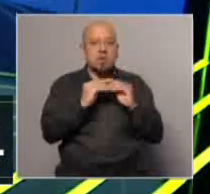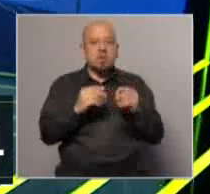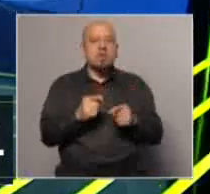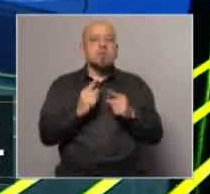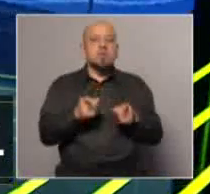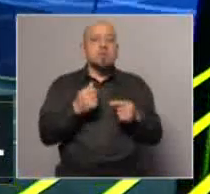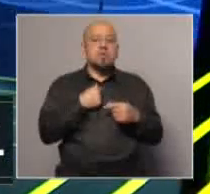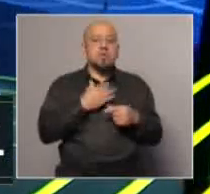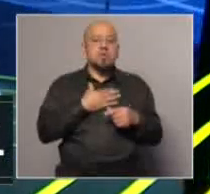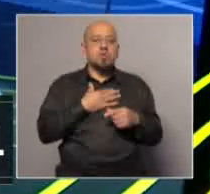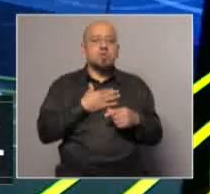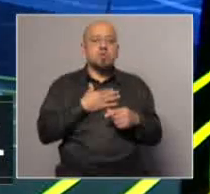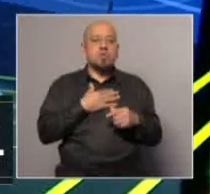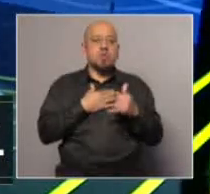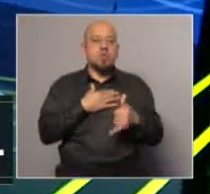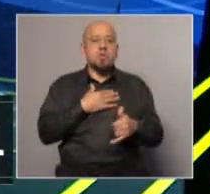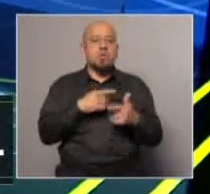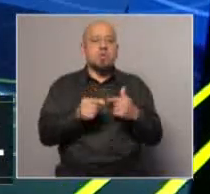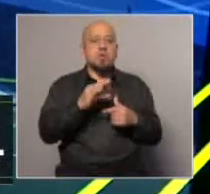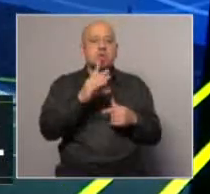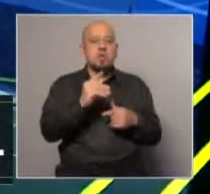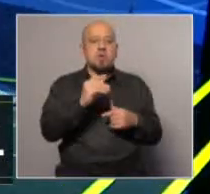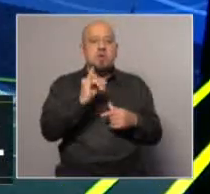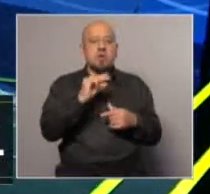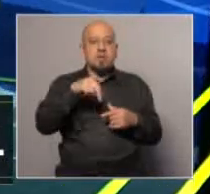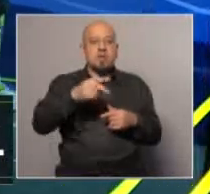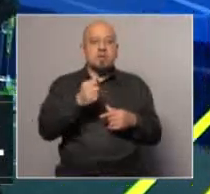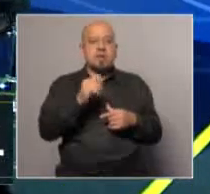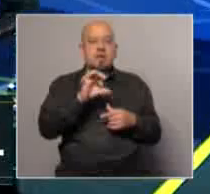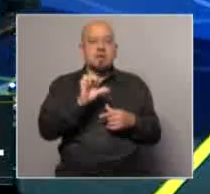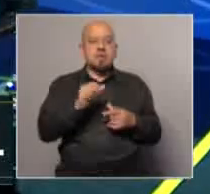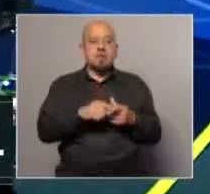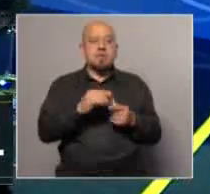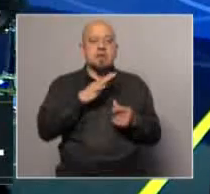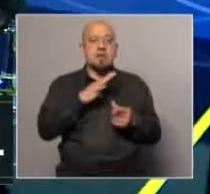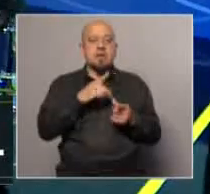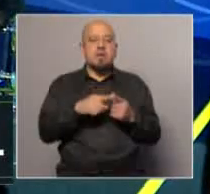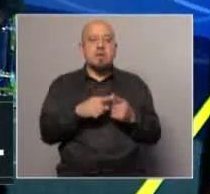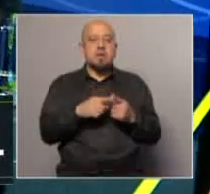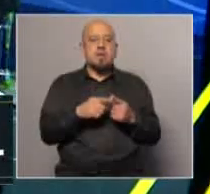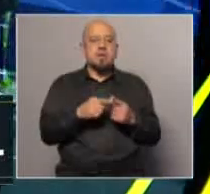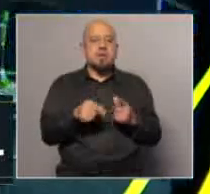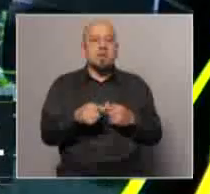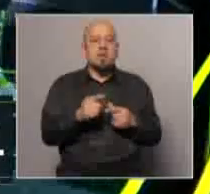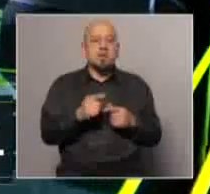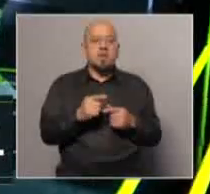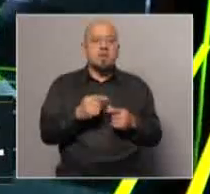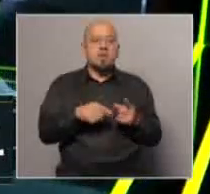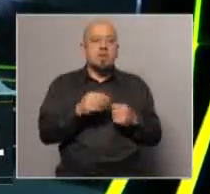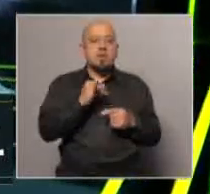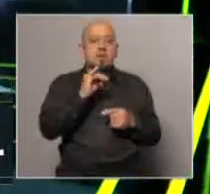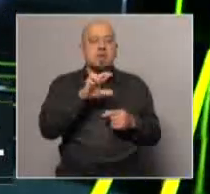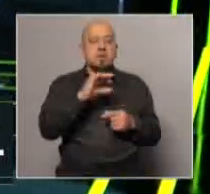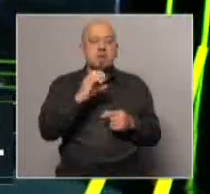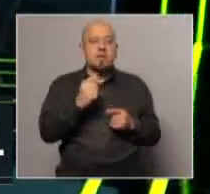Efectivamente, nosotros también tenemos un predio en Dinace, en donde hay como un banco de genético de IRCA,